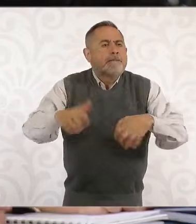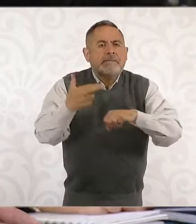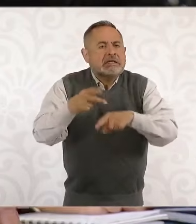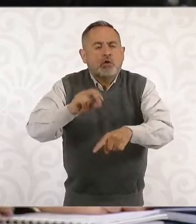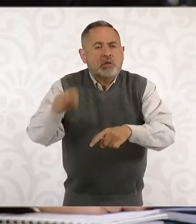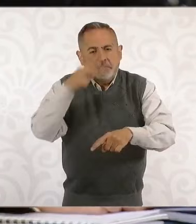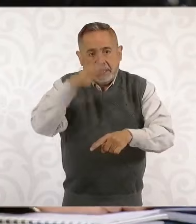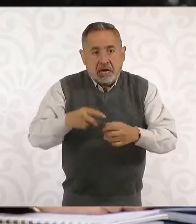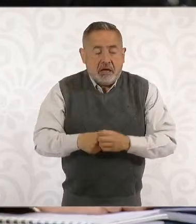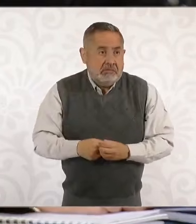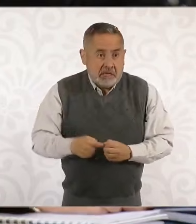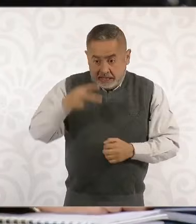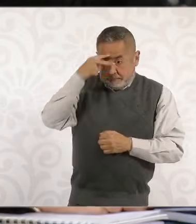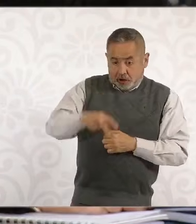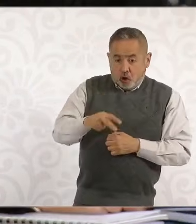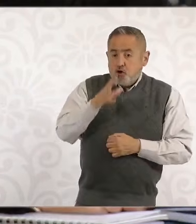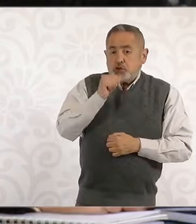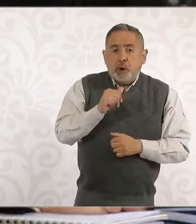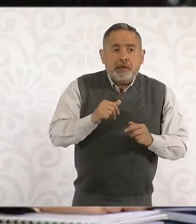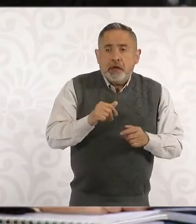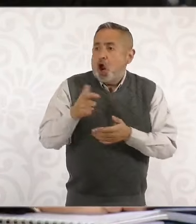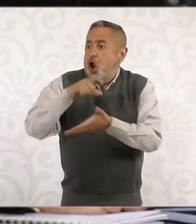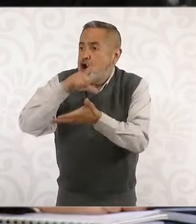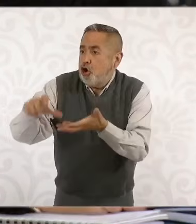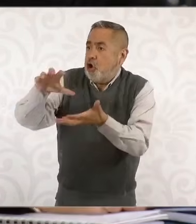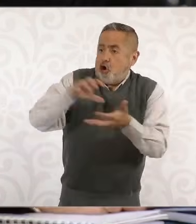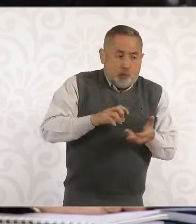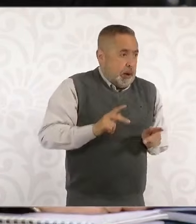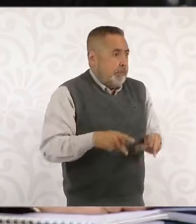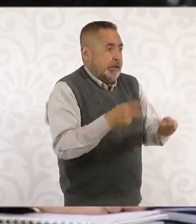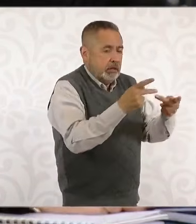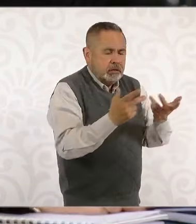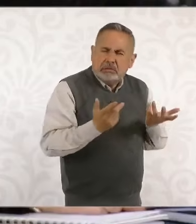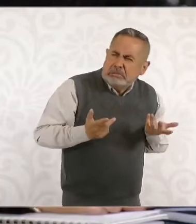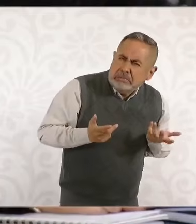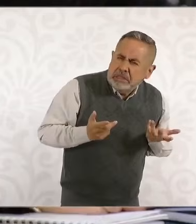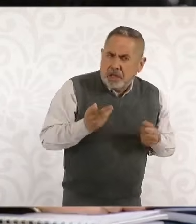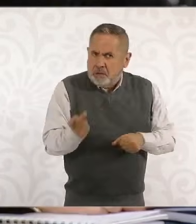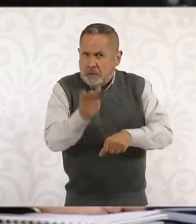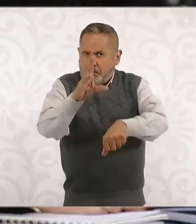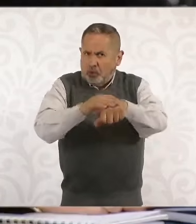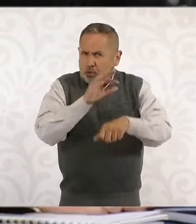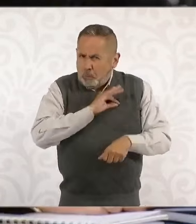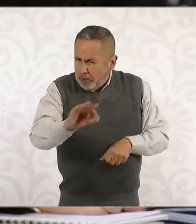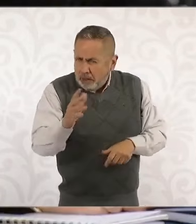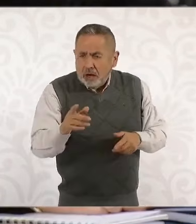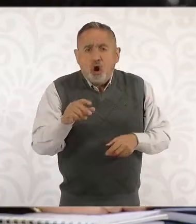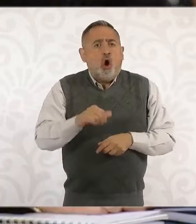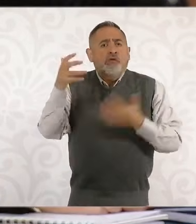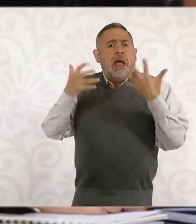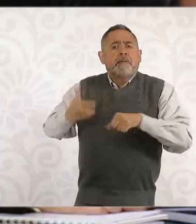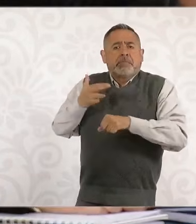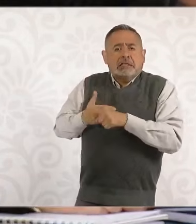la reventa no está permitida. ¿Estará ya permitido entonces que se haga reventa de boletos a través de estas plataformas que no